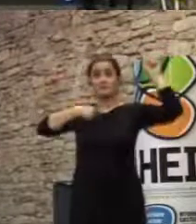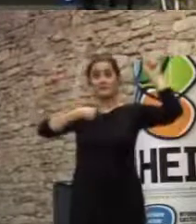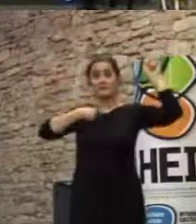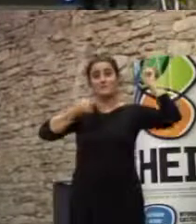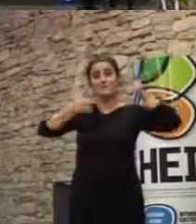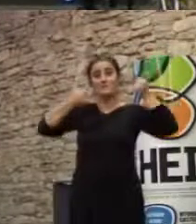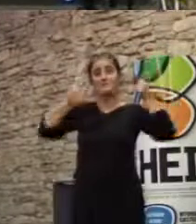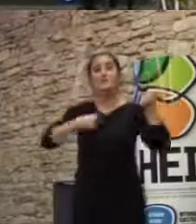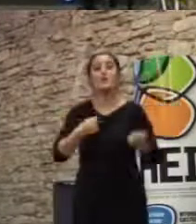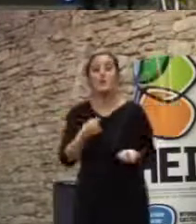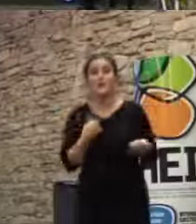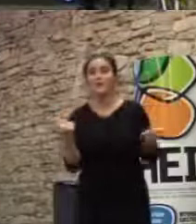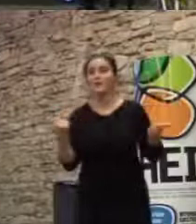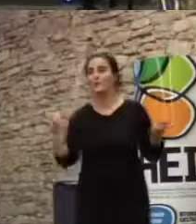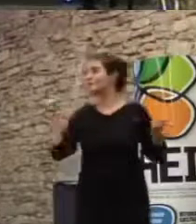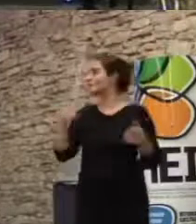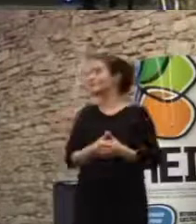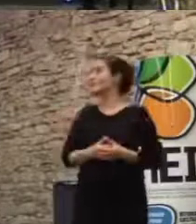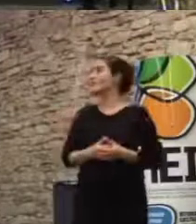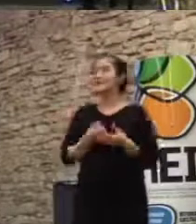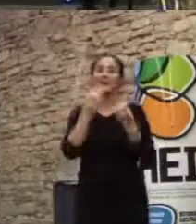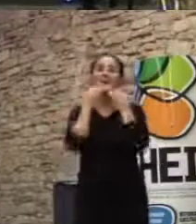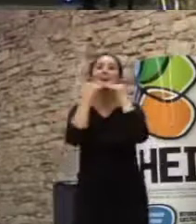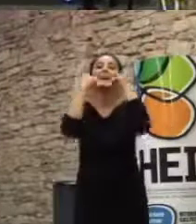yo yo yo yo